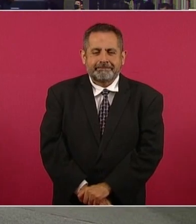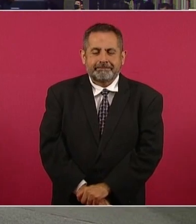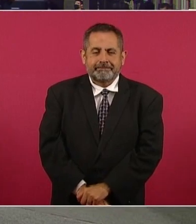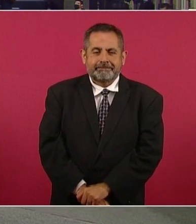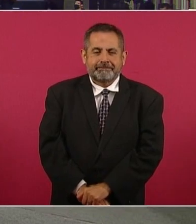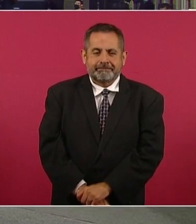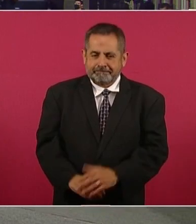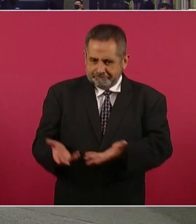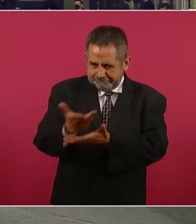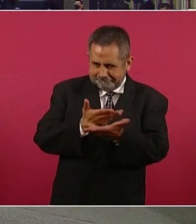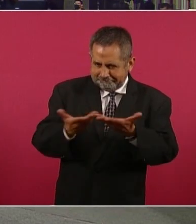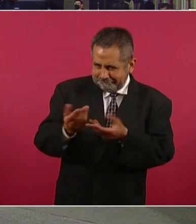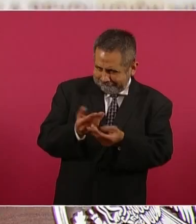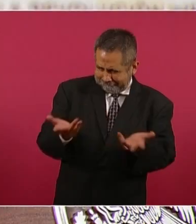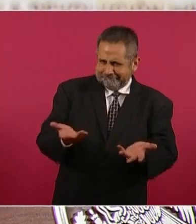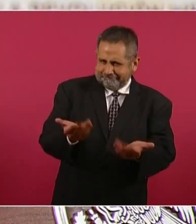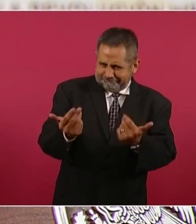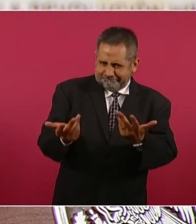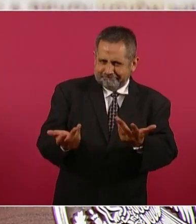Compartan.